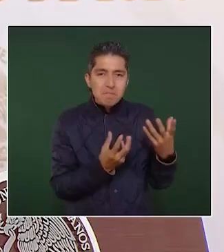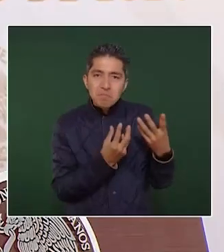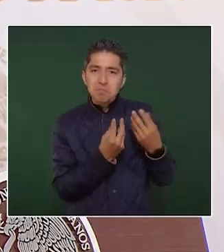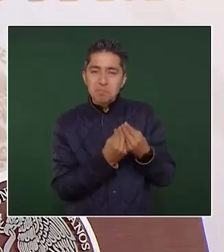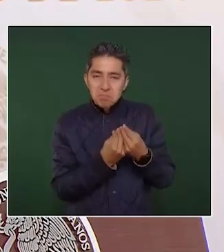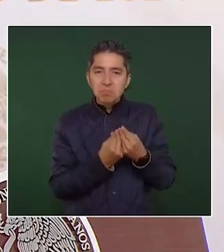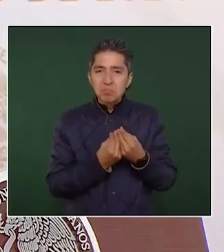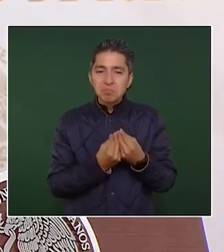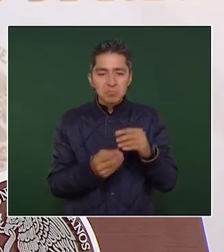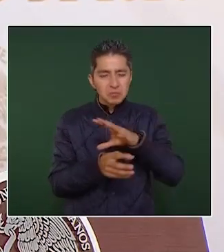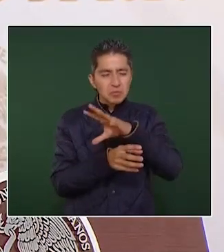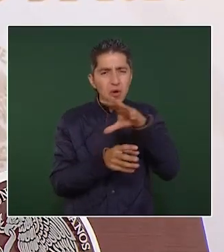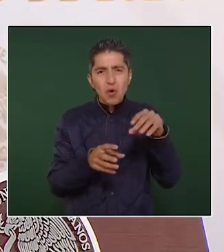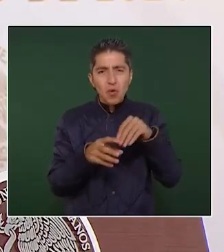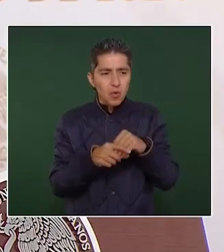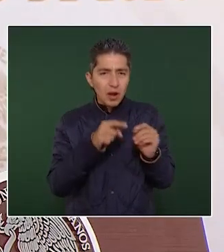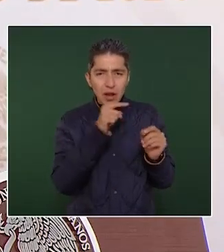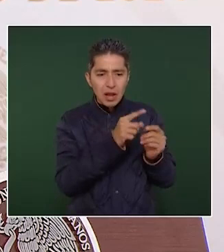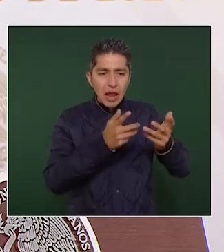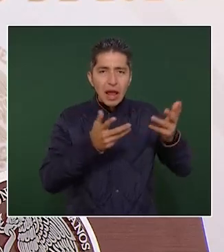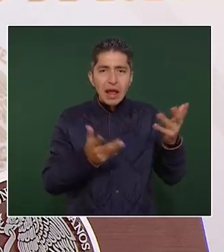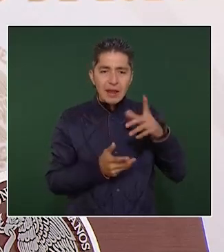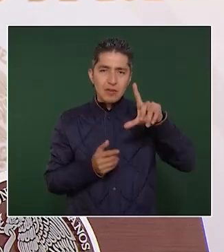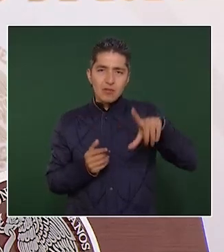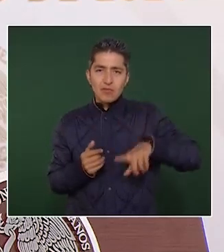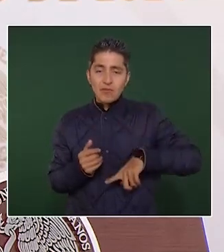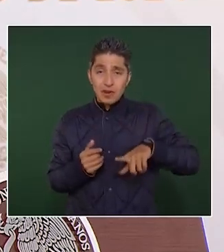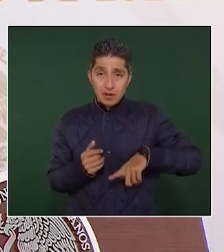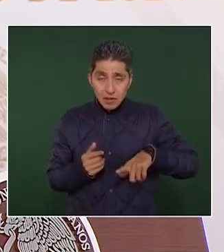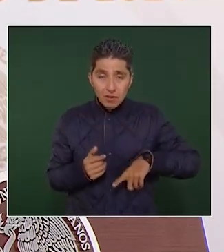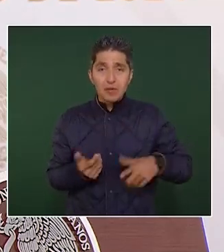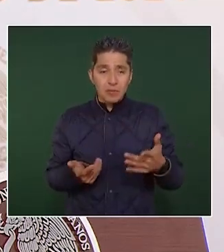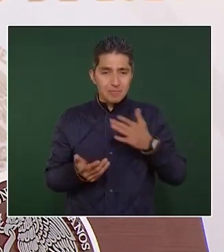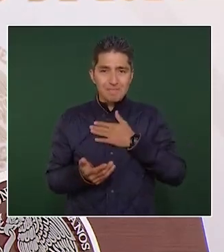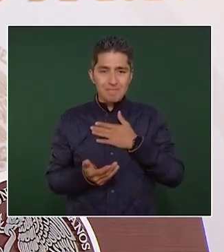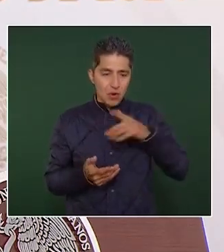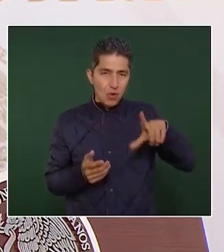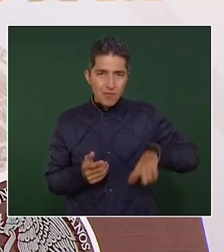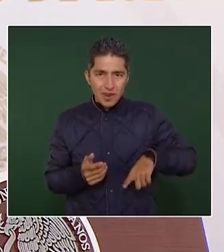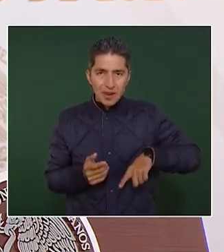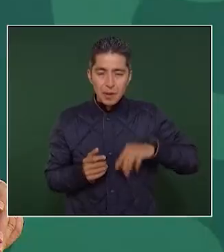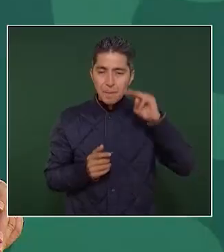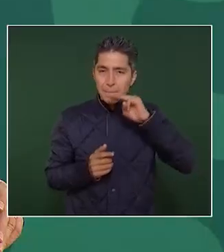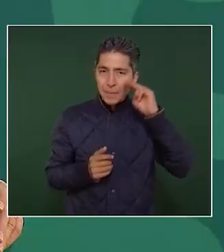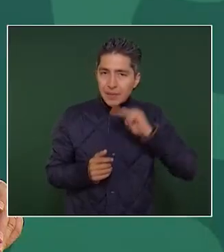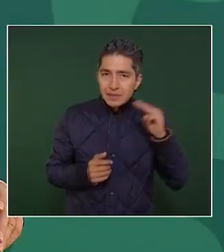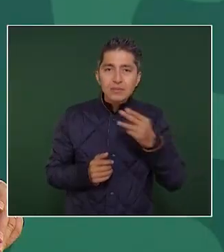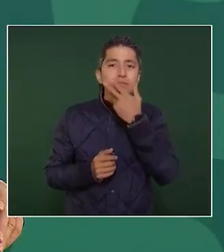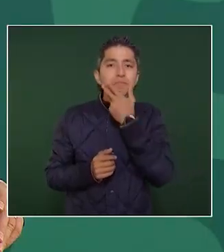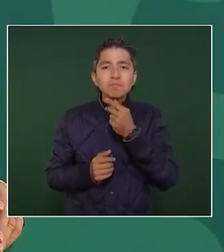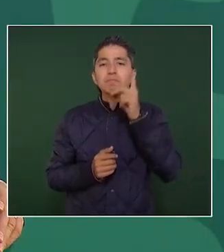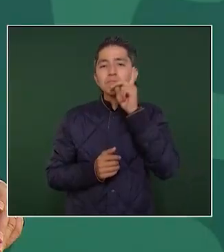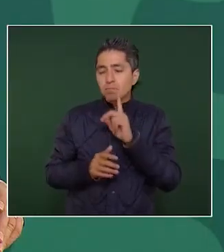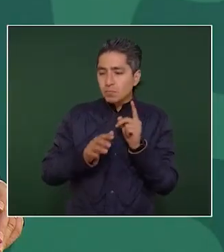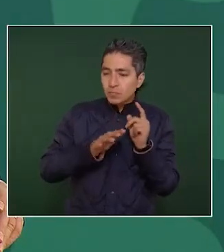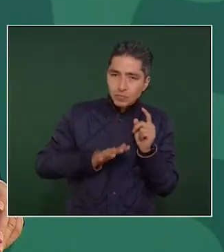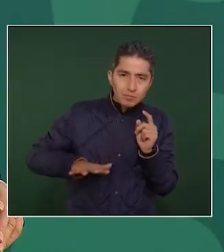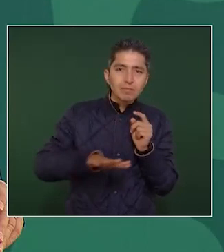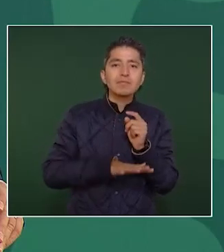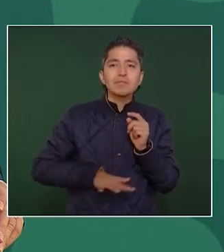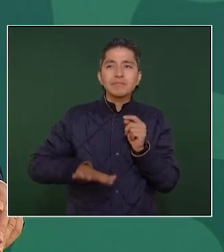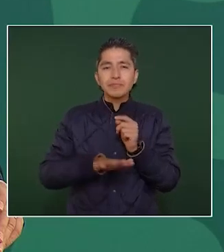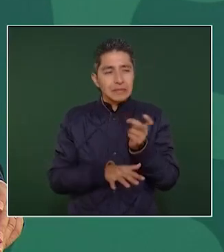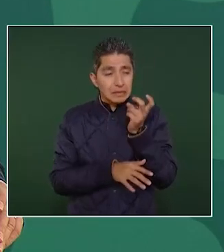que ha hecho por el gobierno, por mi gobierno, por las michoacanas, los michoacanos.